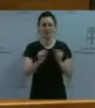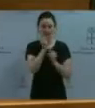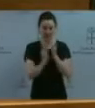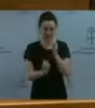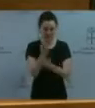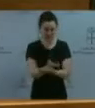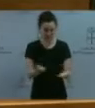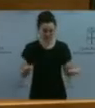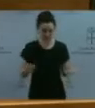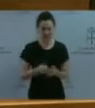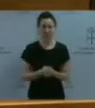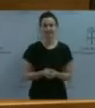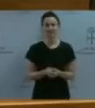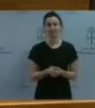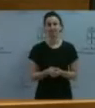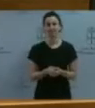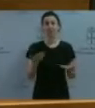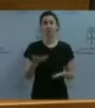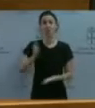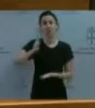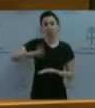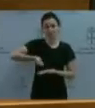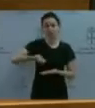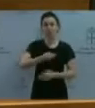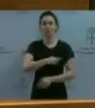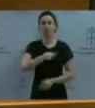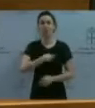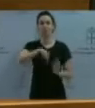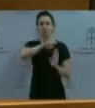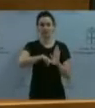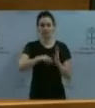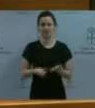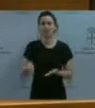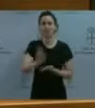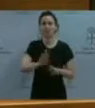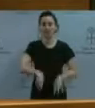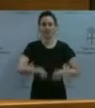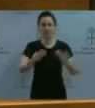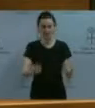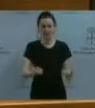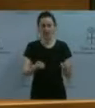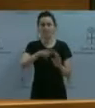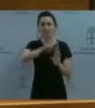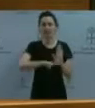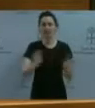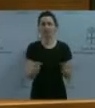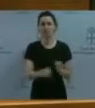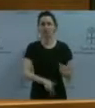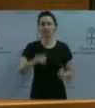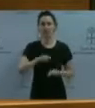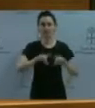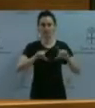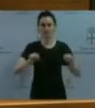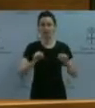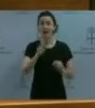Dictamen de la Comisión de Reglamento de la proposición de reforma del Reglamento de la Junta General del Principado de Asturias. Según lo convenido por la Junta de